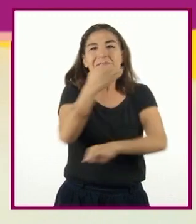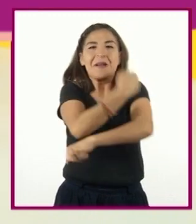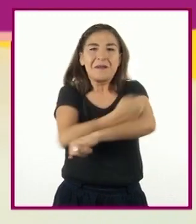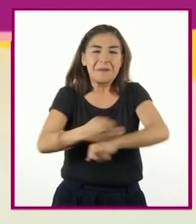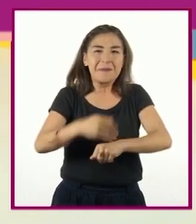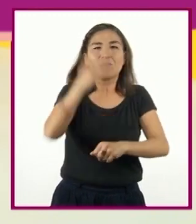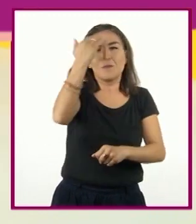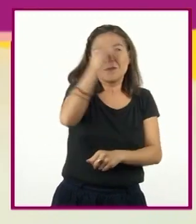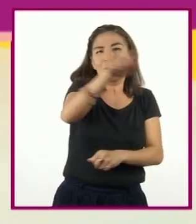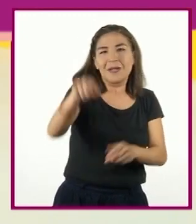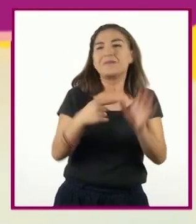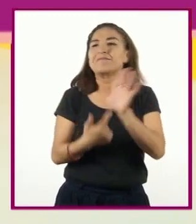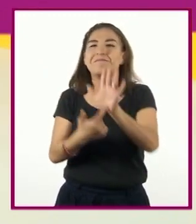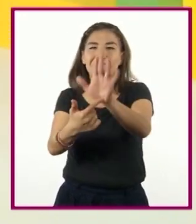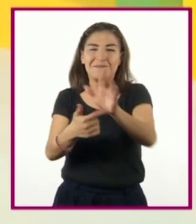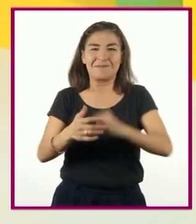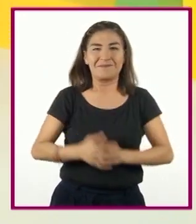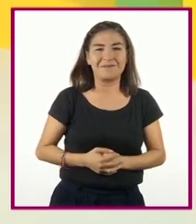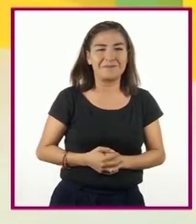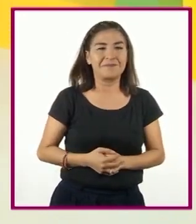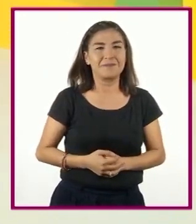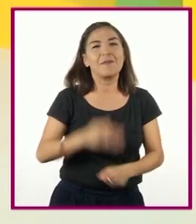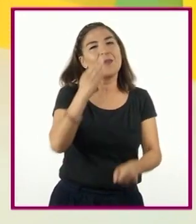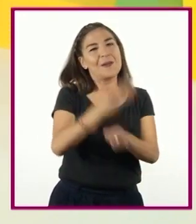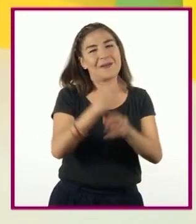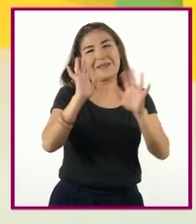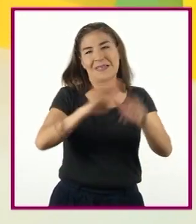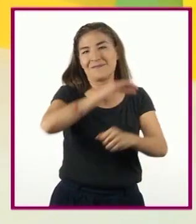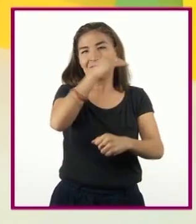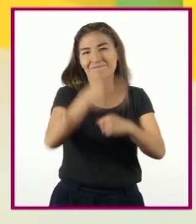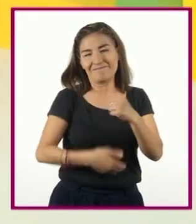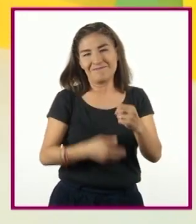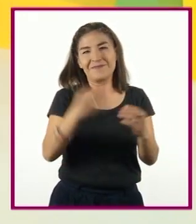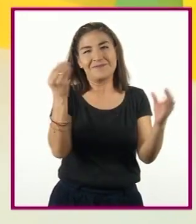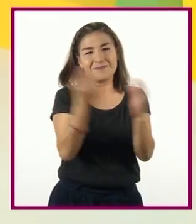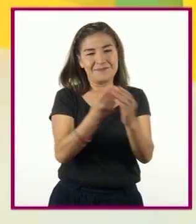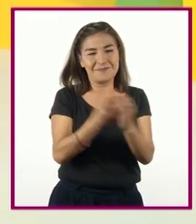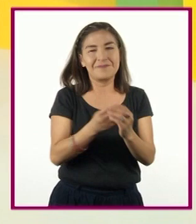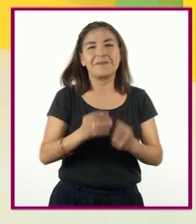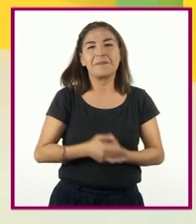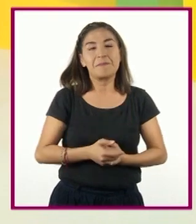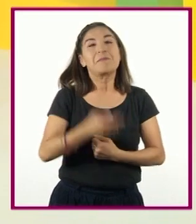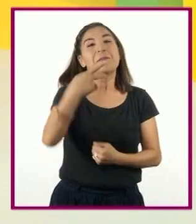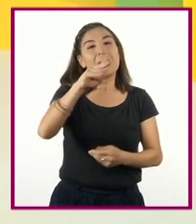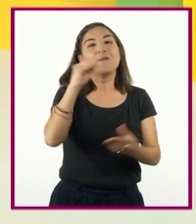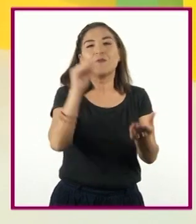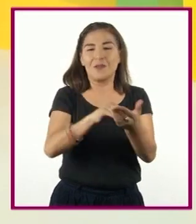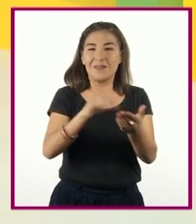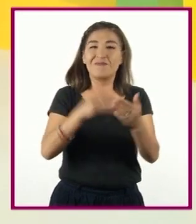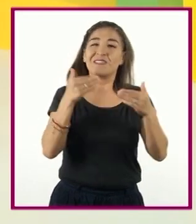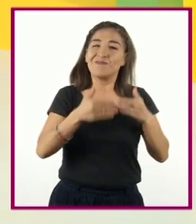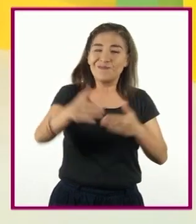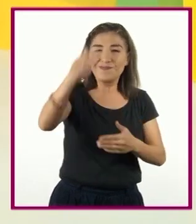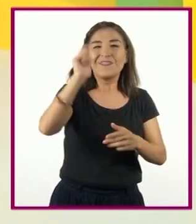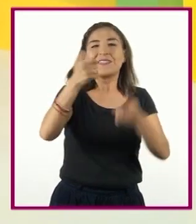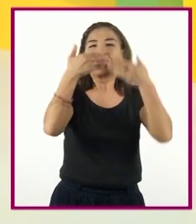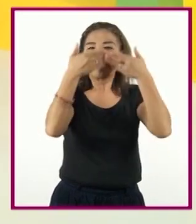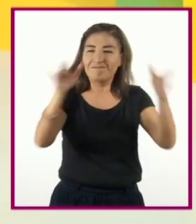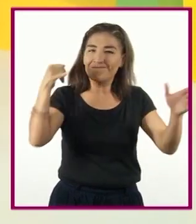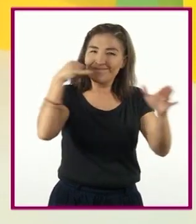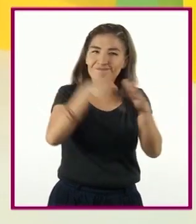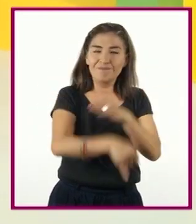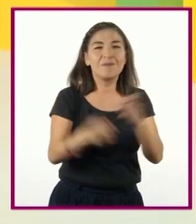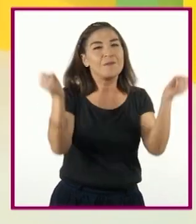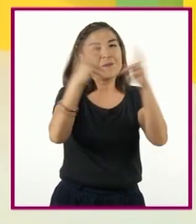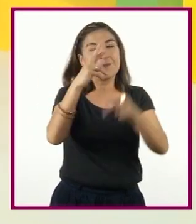y conocidos. Hemos llegado al final de esta sesión, pero aún nos queda mucho por descubrir. Así que